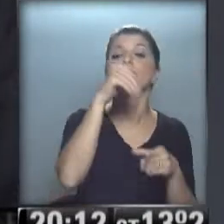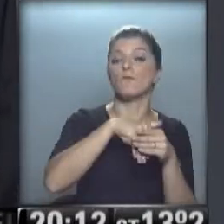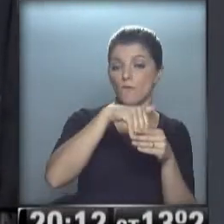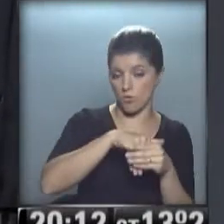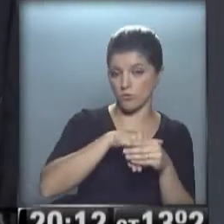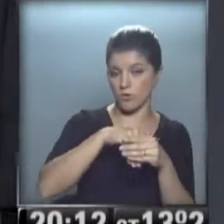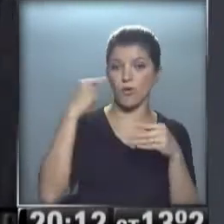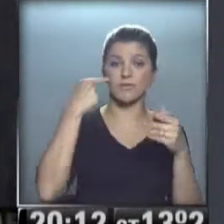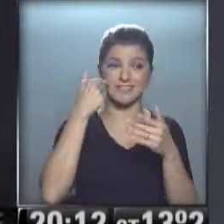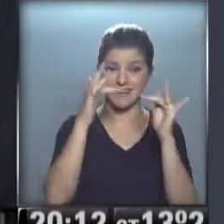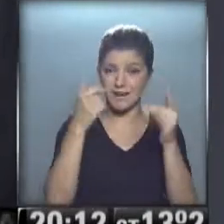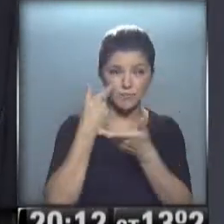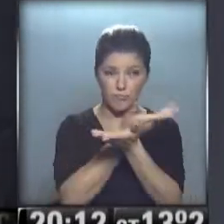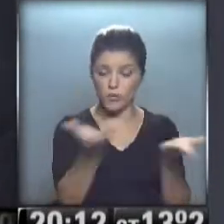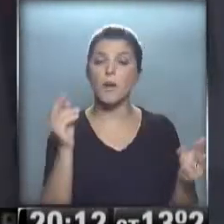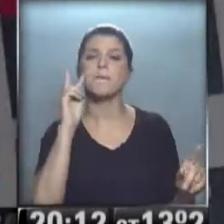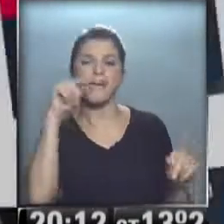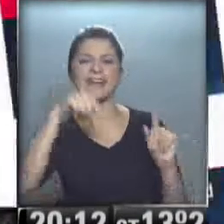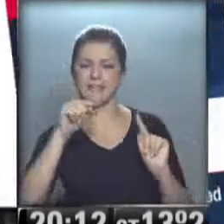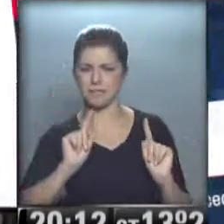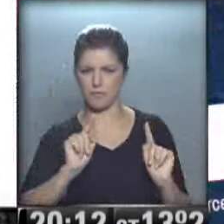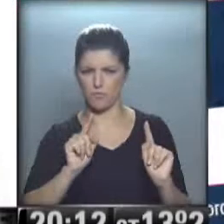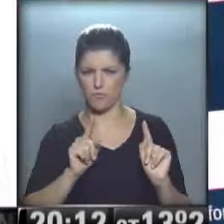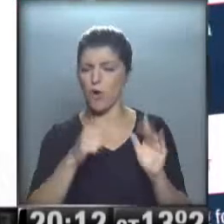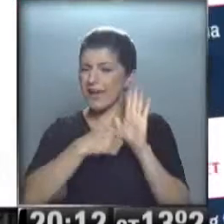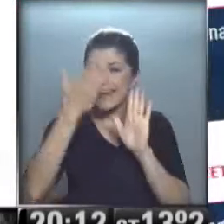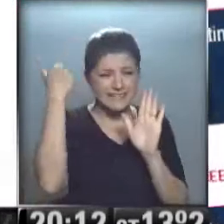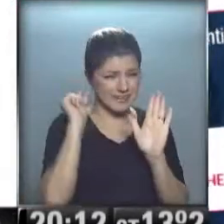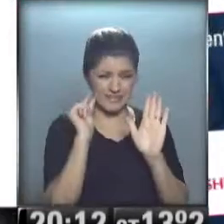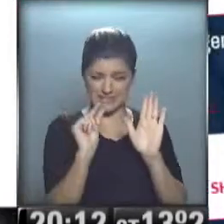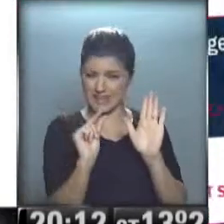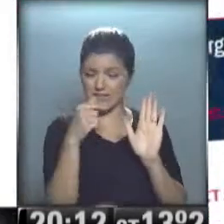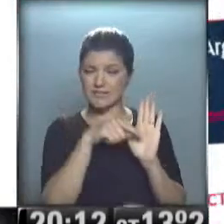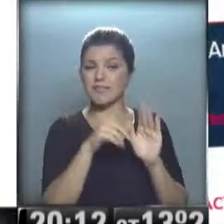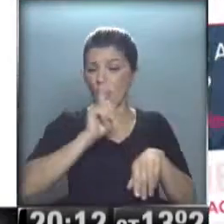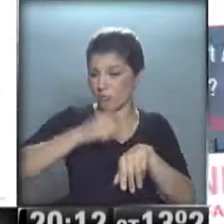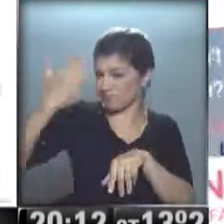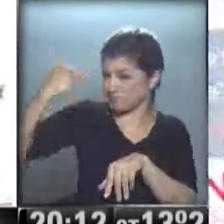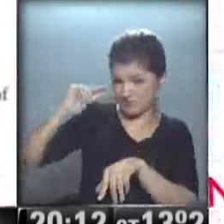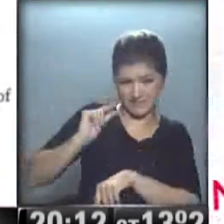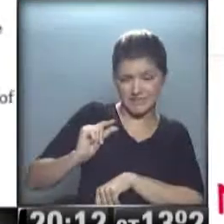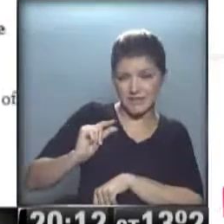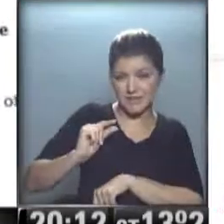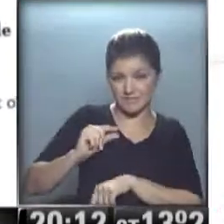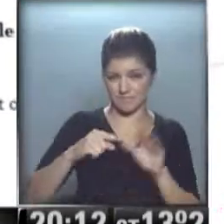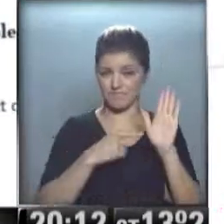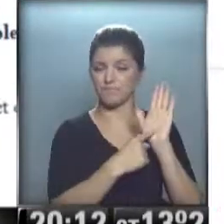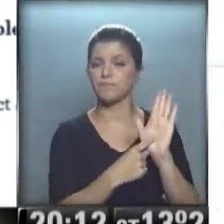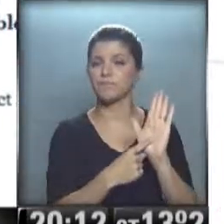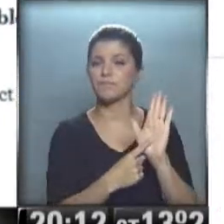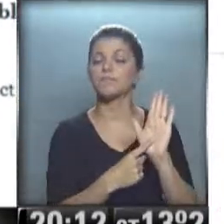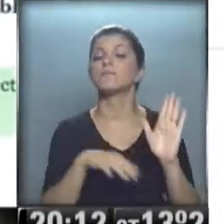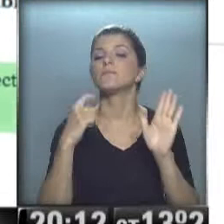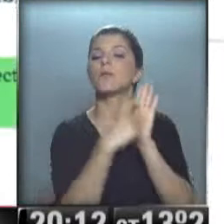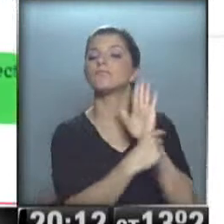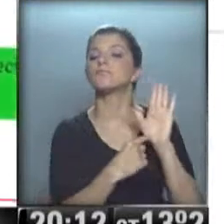y el poder del lobby, fíjense este comunicado. Lo que acaba de difundir horas atrás el Task Force, quien señala, entre